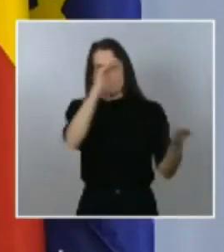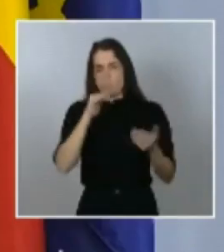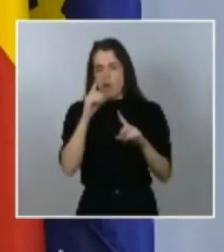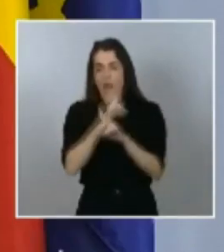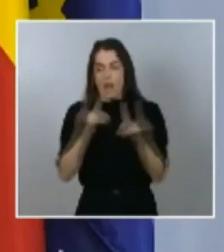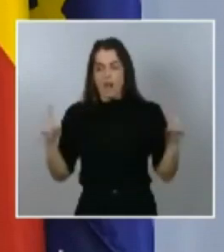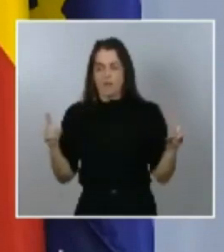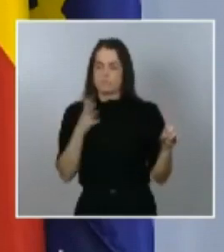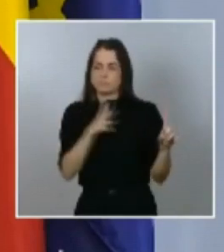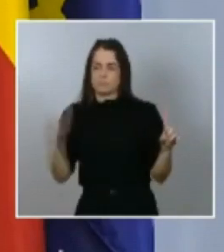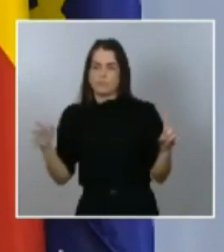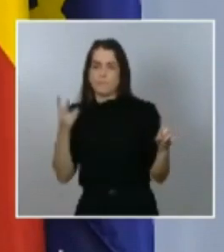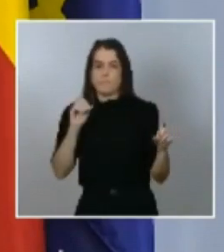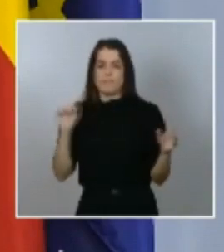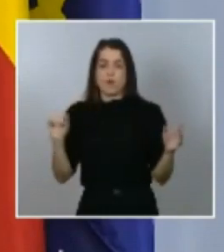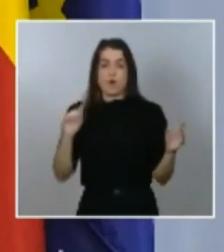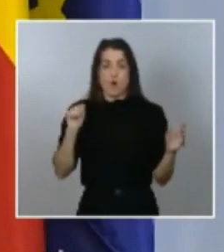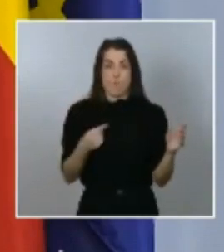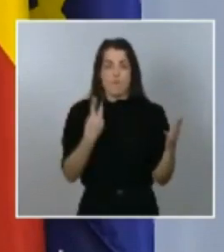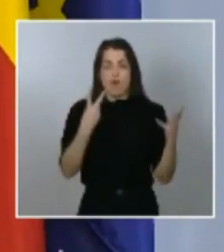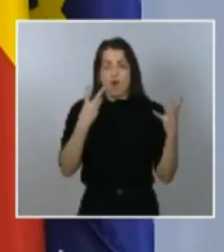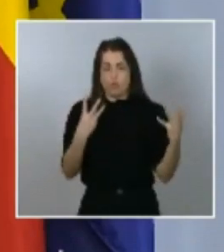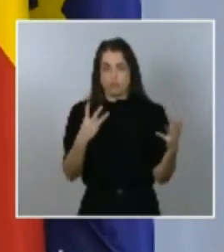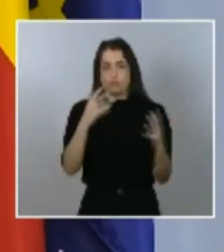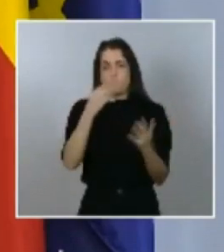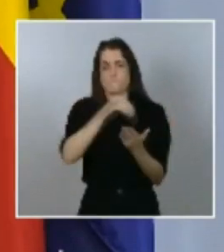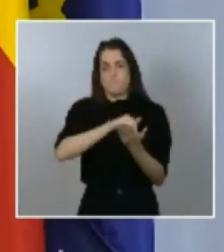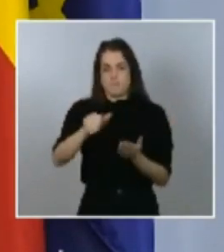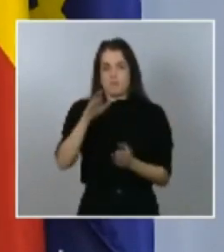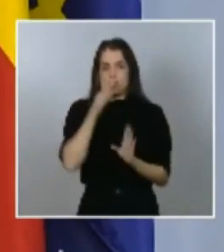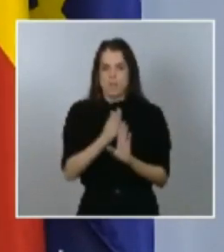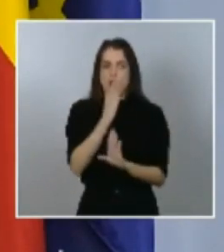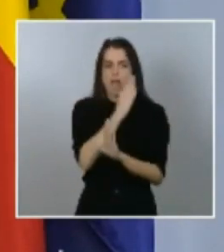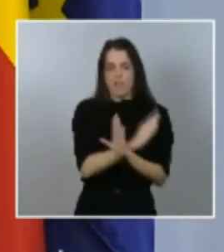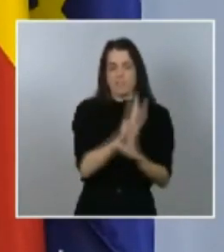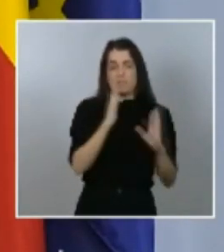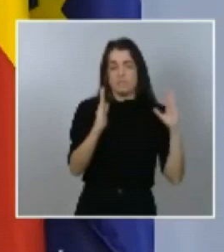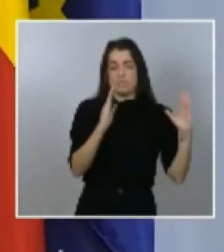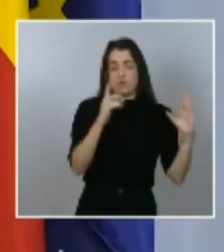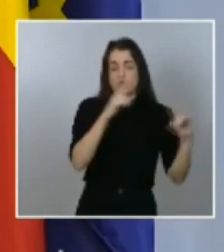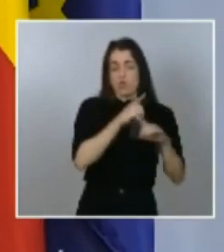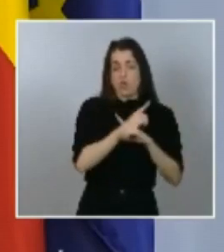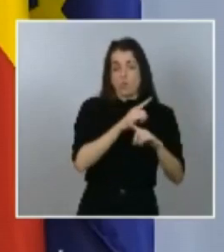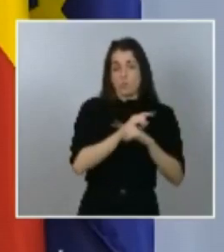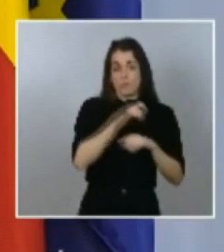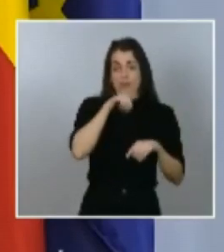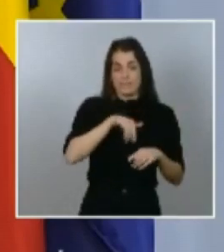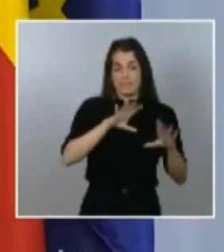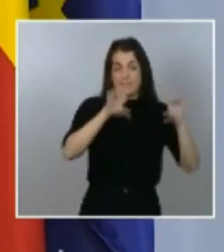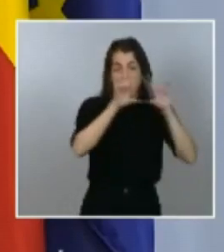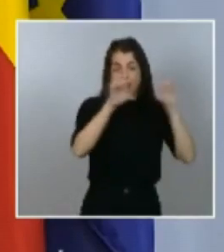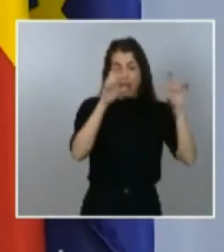euros. Cantidad que se añade, se suma a la que ya se realizó previamente, en noviembre en concreto, a este mismo laboratorio, en